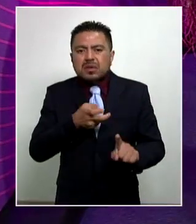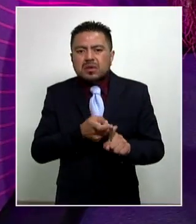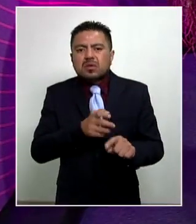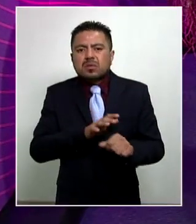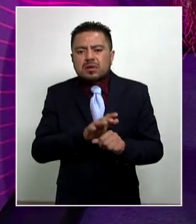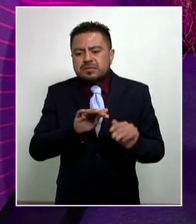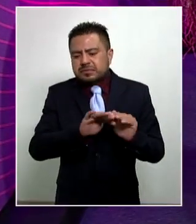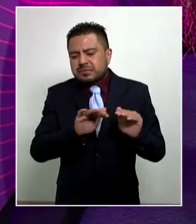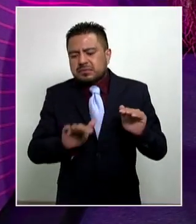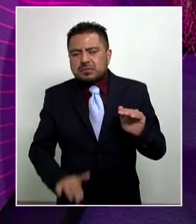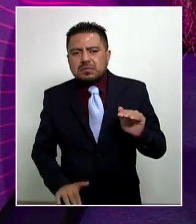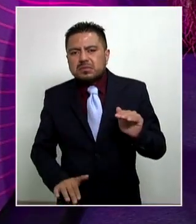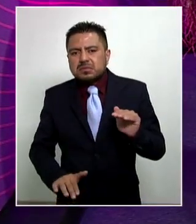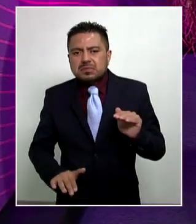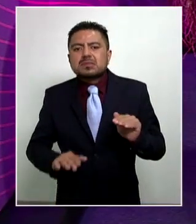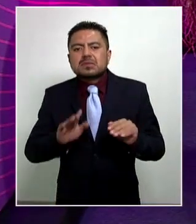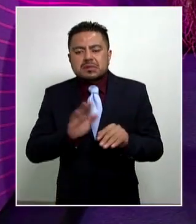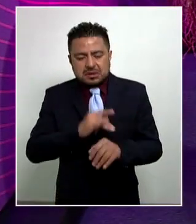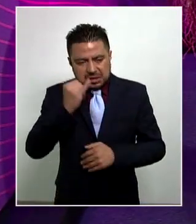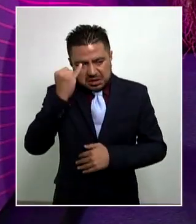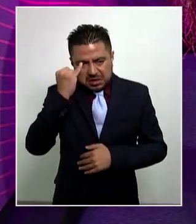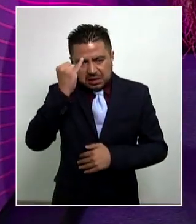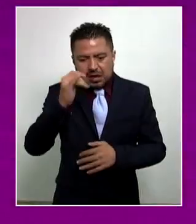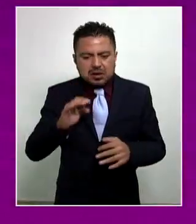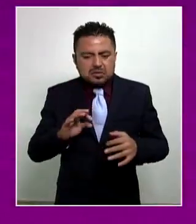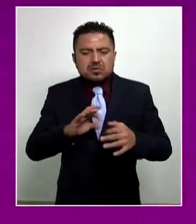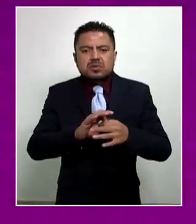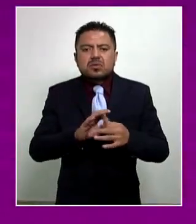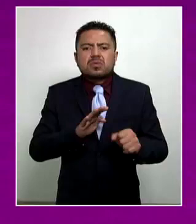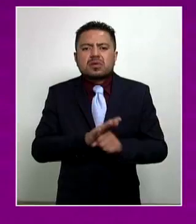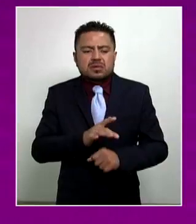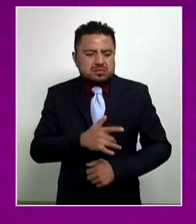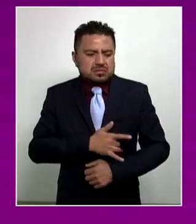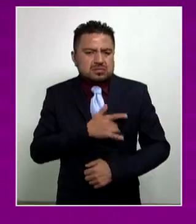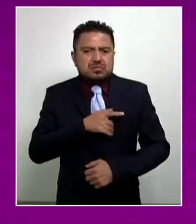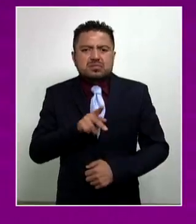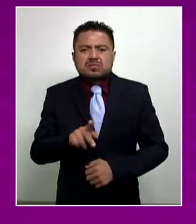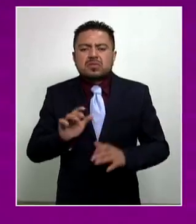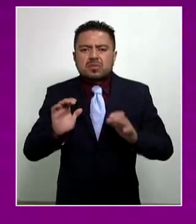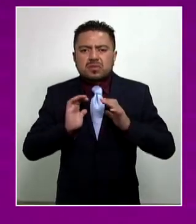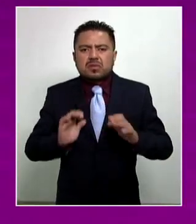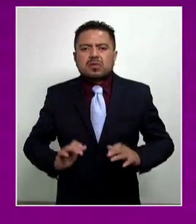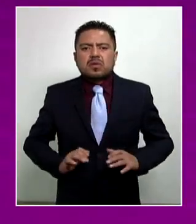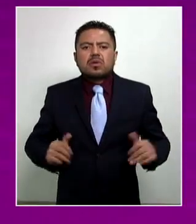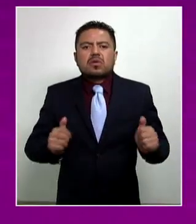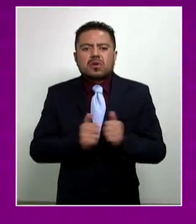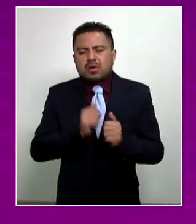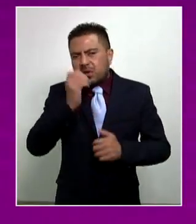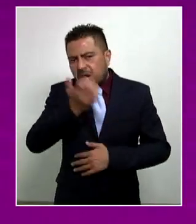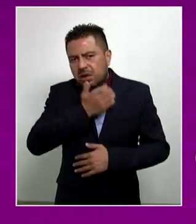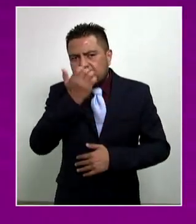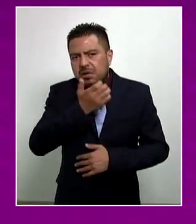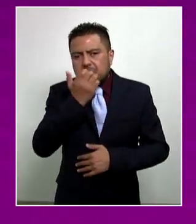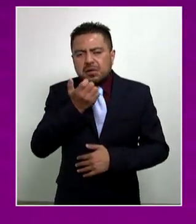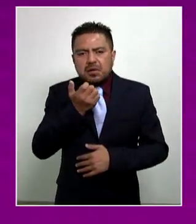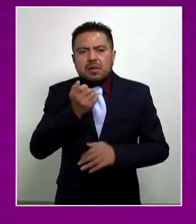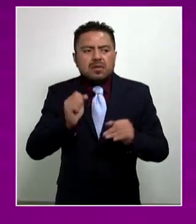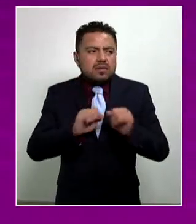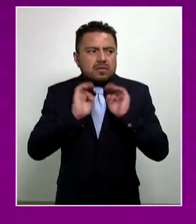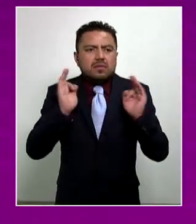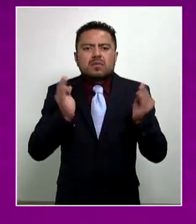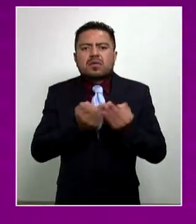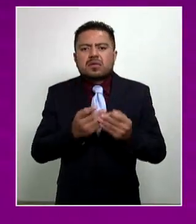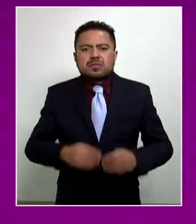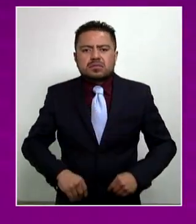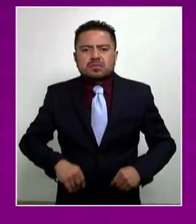son inferiores. Porque además hay la idea que asocia la apariencia física con las costumbres, con las formas de vivir,